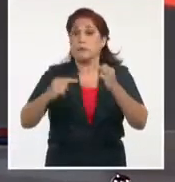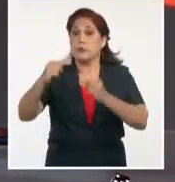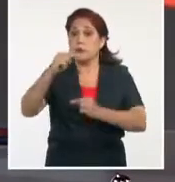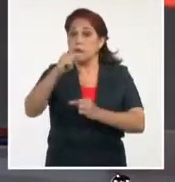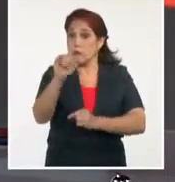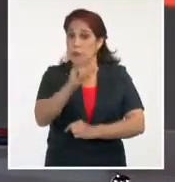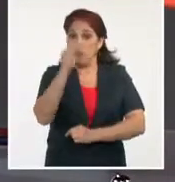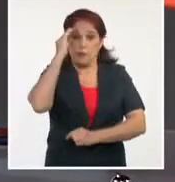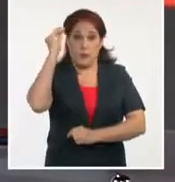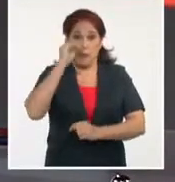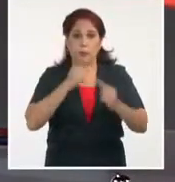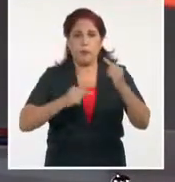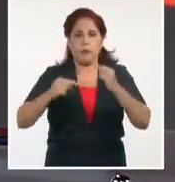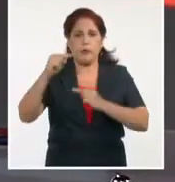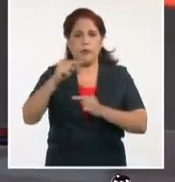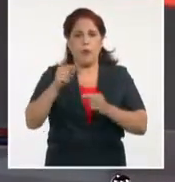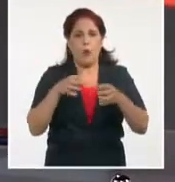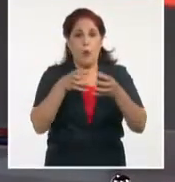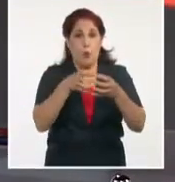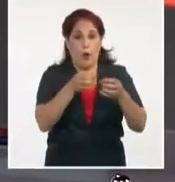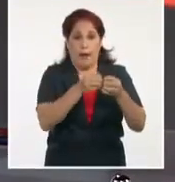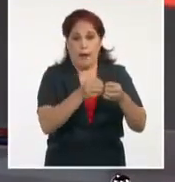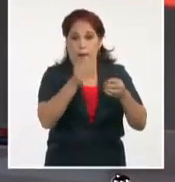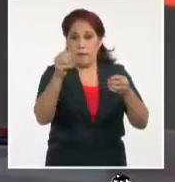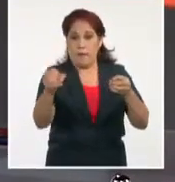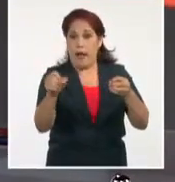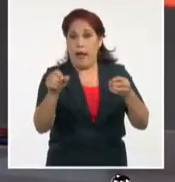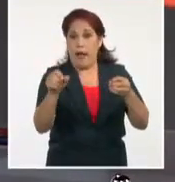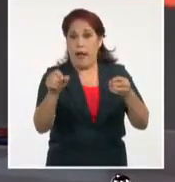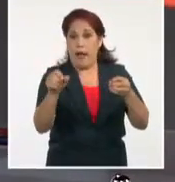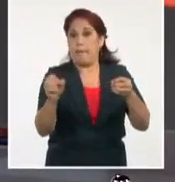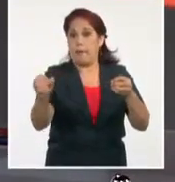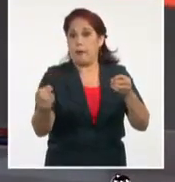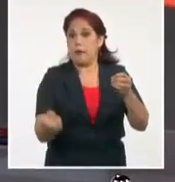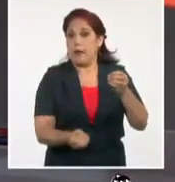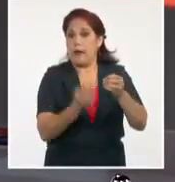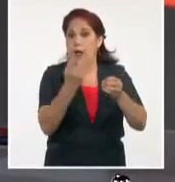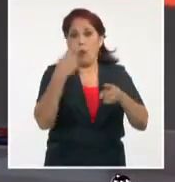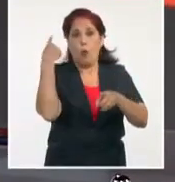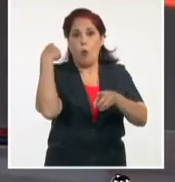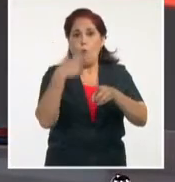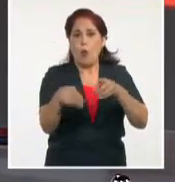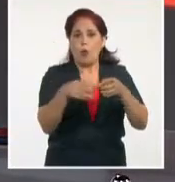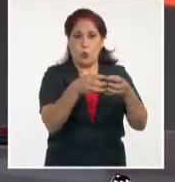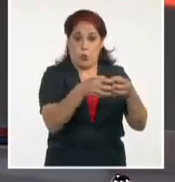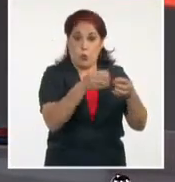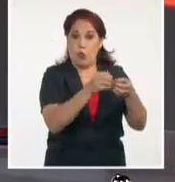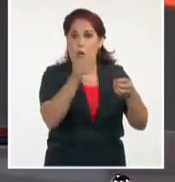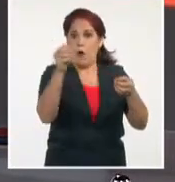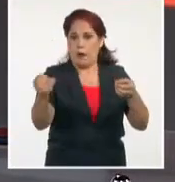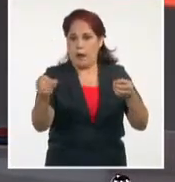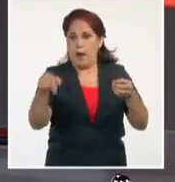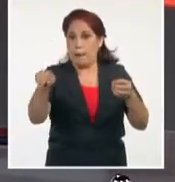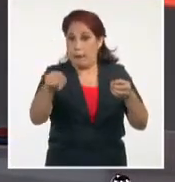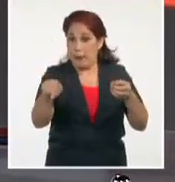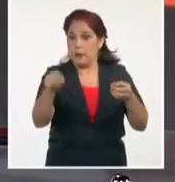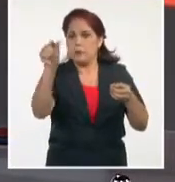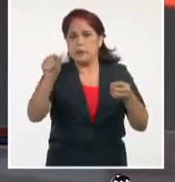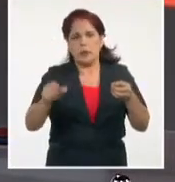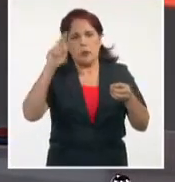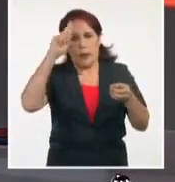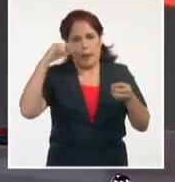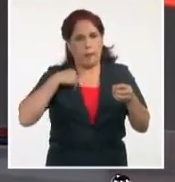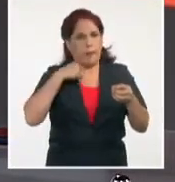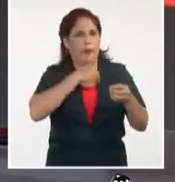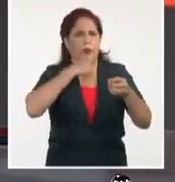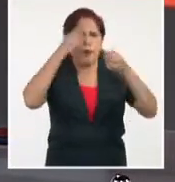natural, los centros de evacuación que se crearon en nuestro país y que con personal médico, con